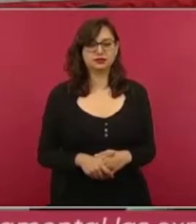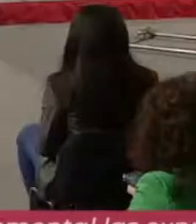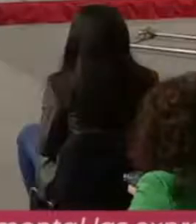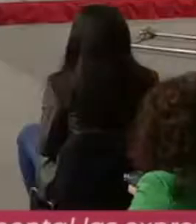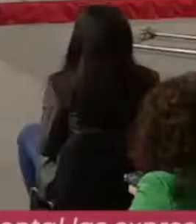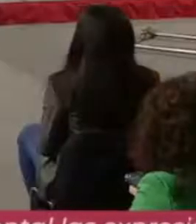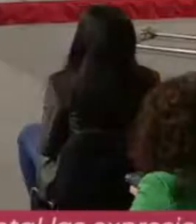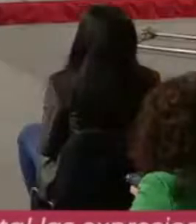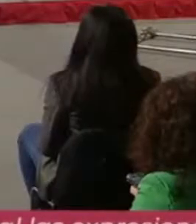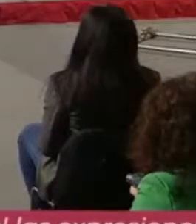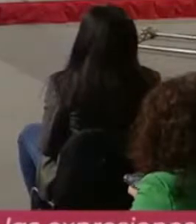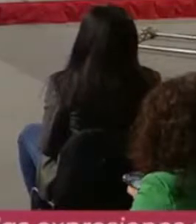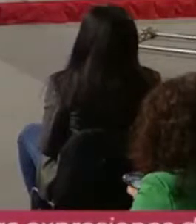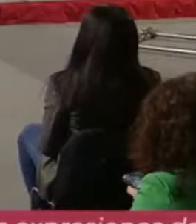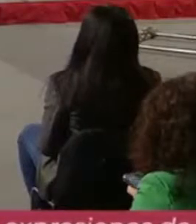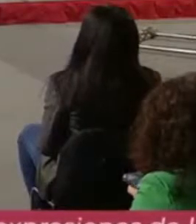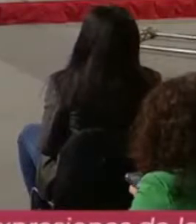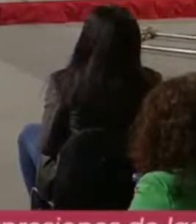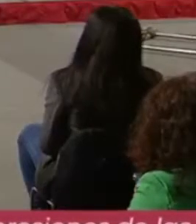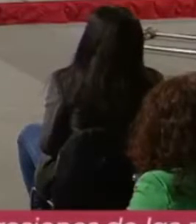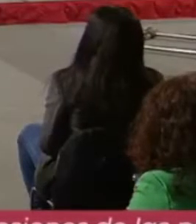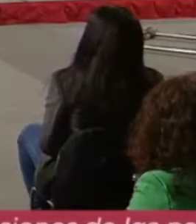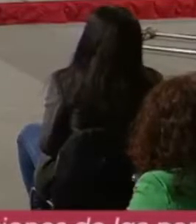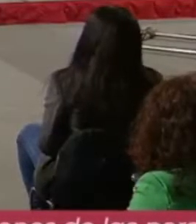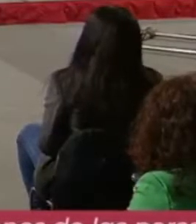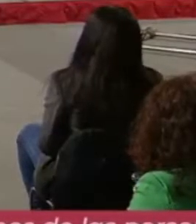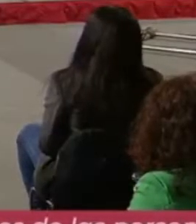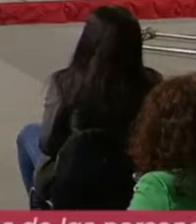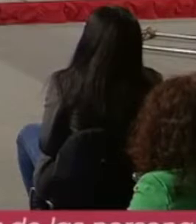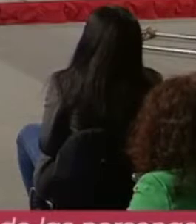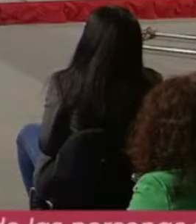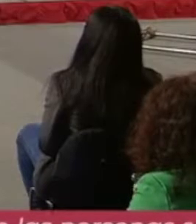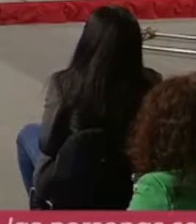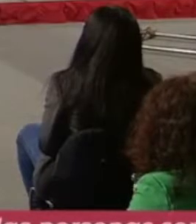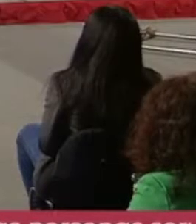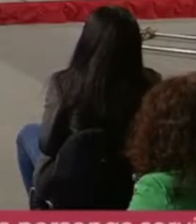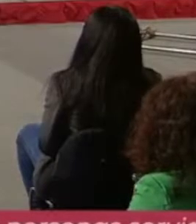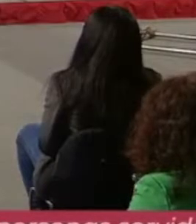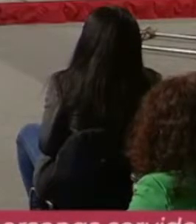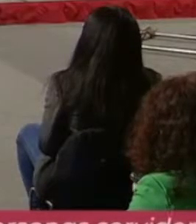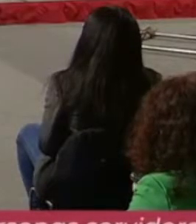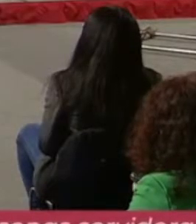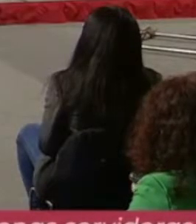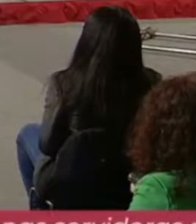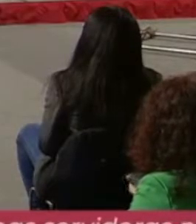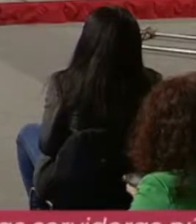No hay nada más parecido a un fascista que un burgués